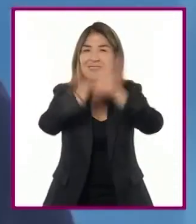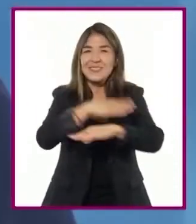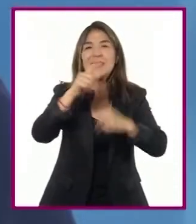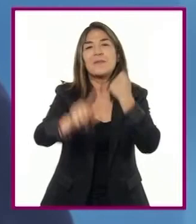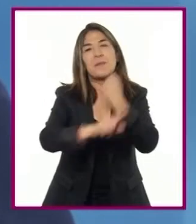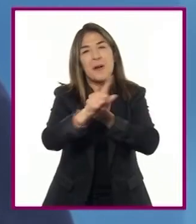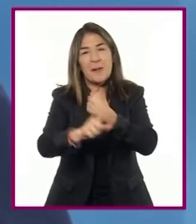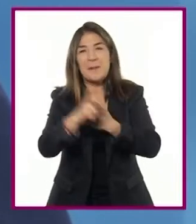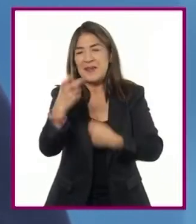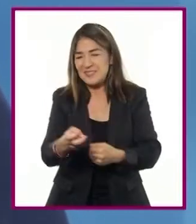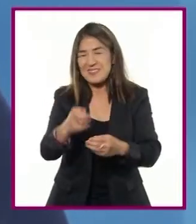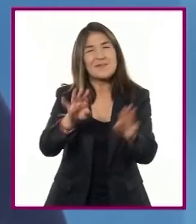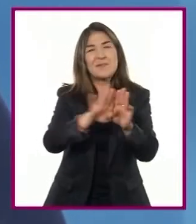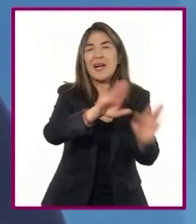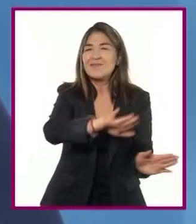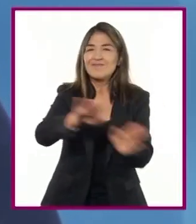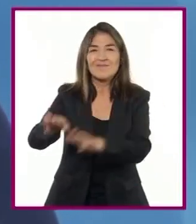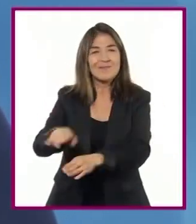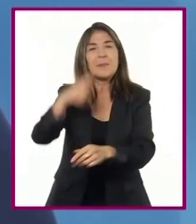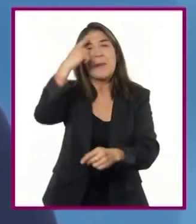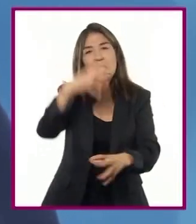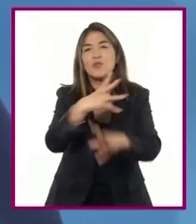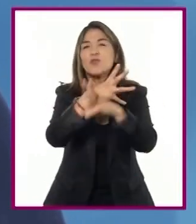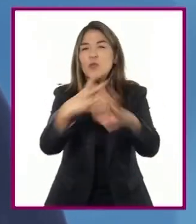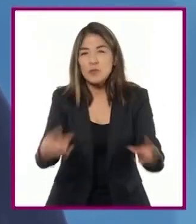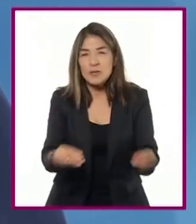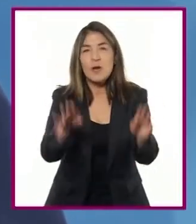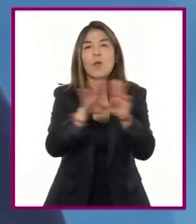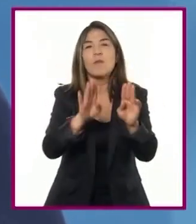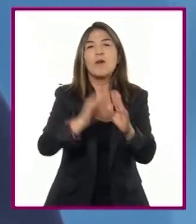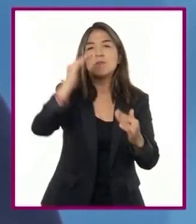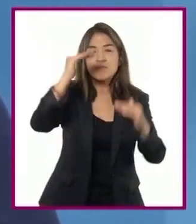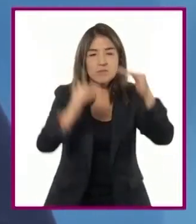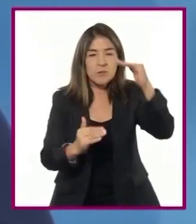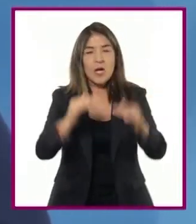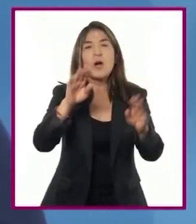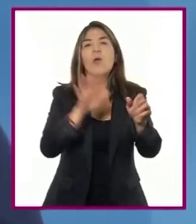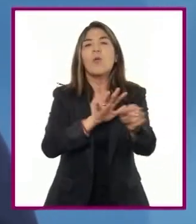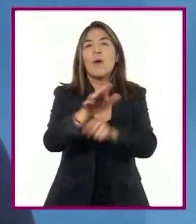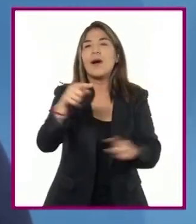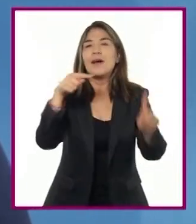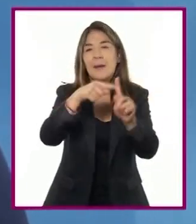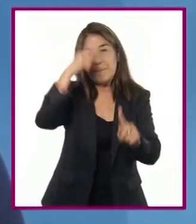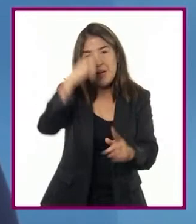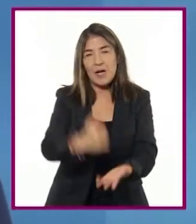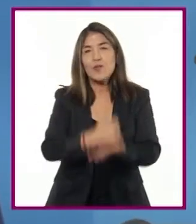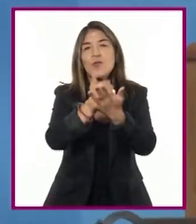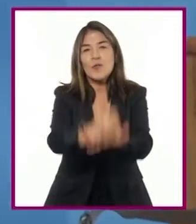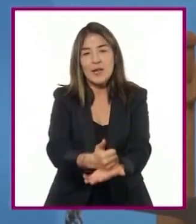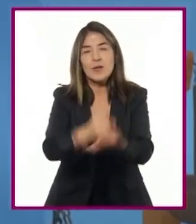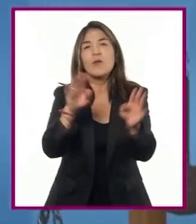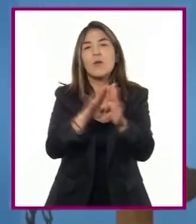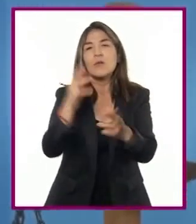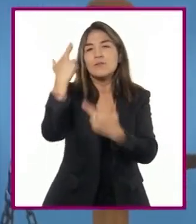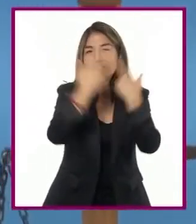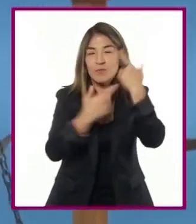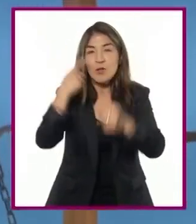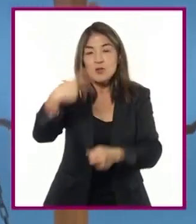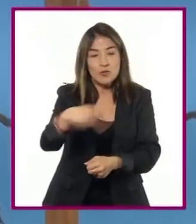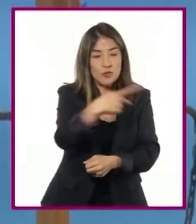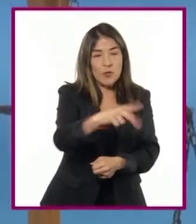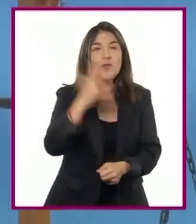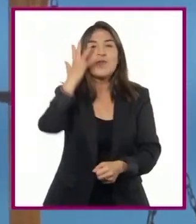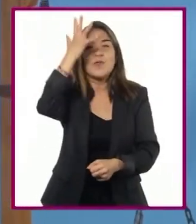conflicto. Buscar un equilibrio de poder que conduzca a ajustes, ayudar a las partes a examinar su futuro y